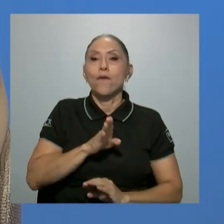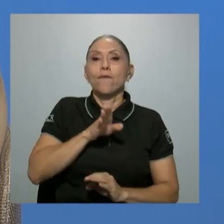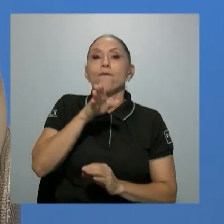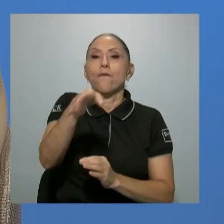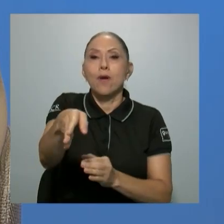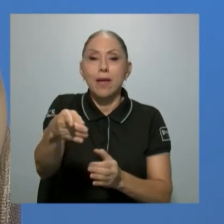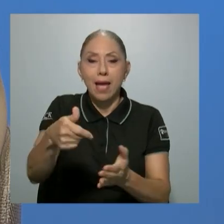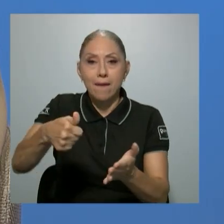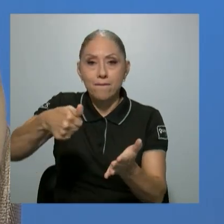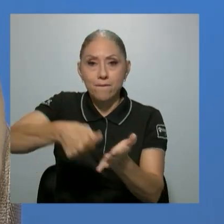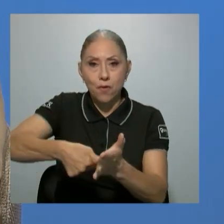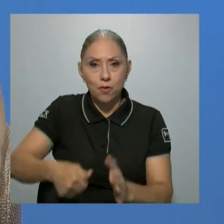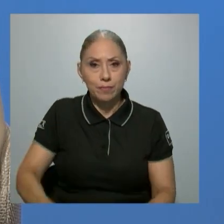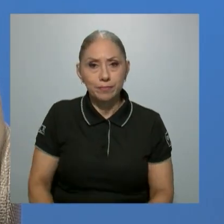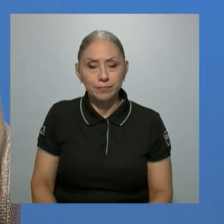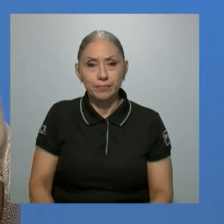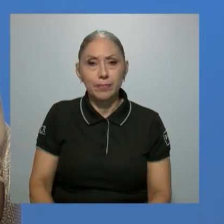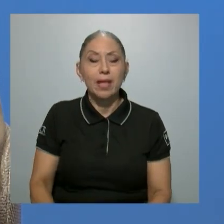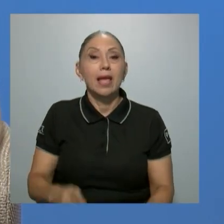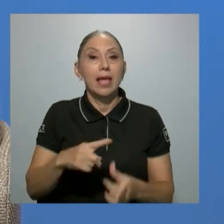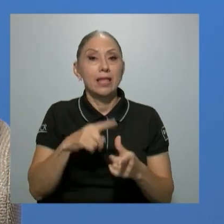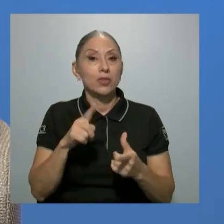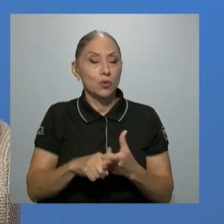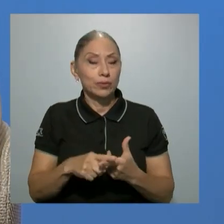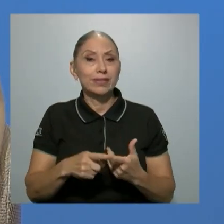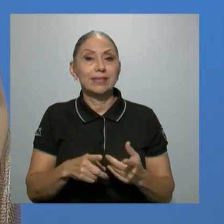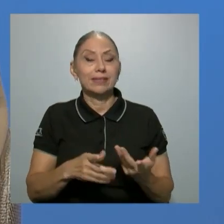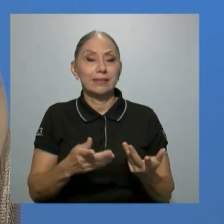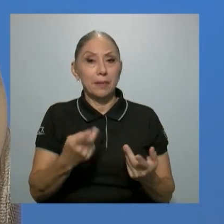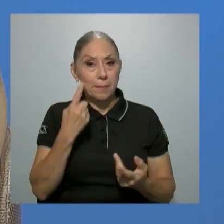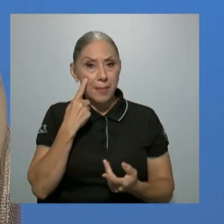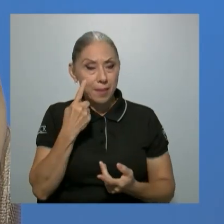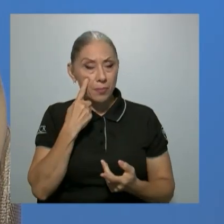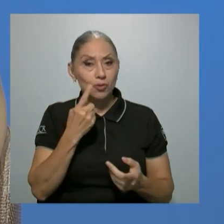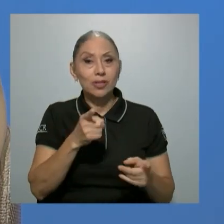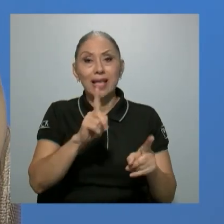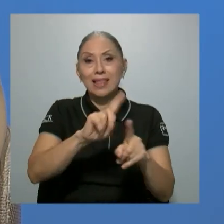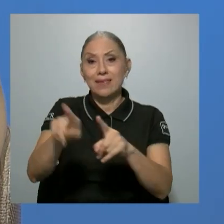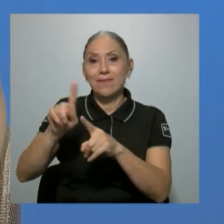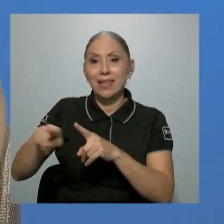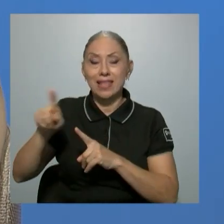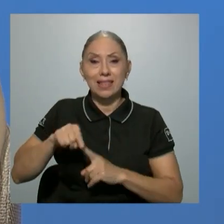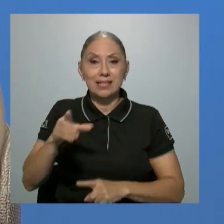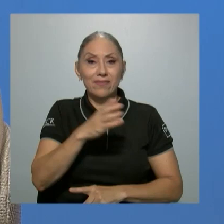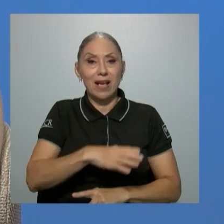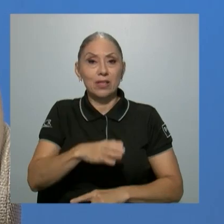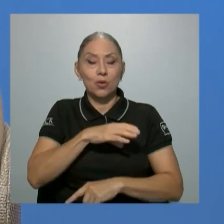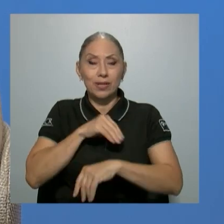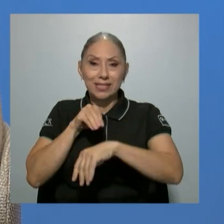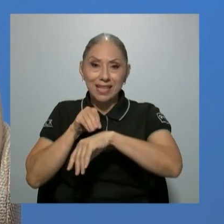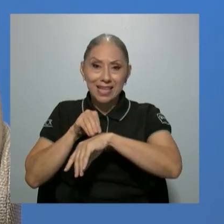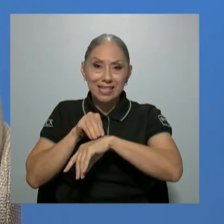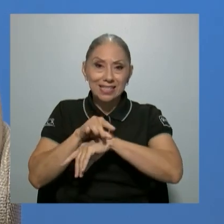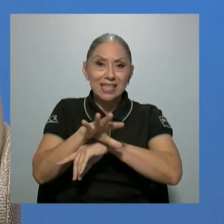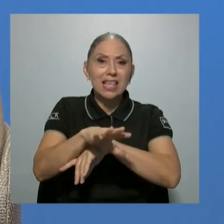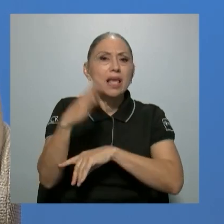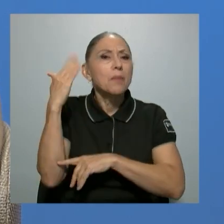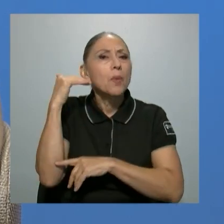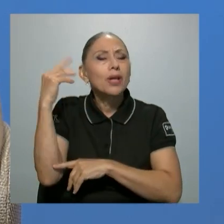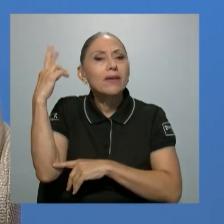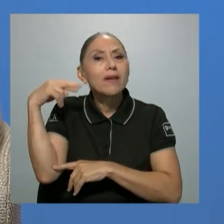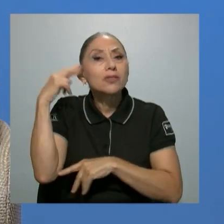voto. Y lo que vemos es que entre los factores que inciden en esta menor participación